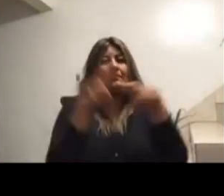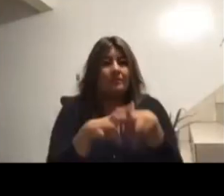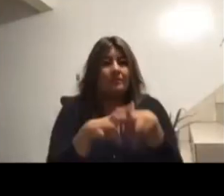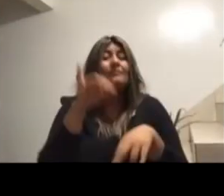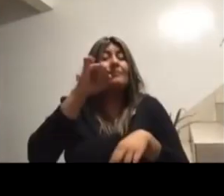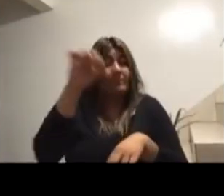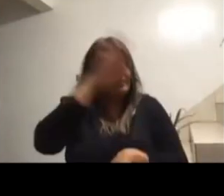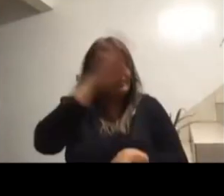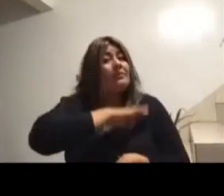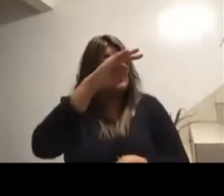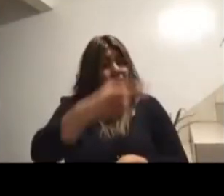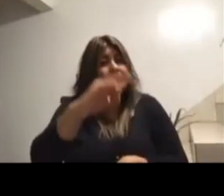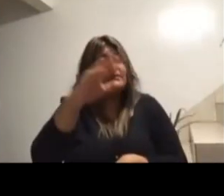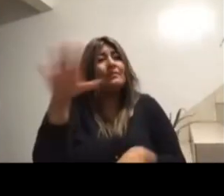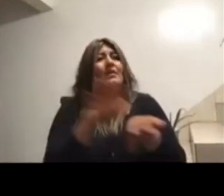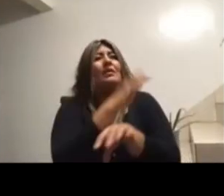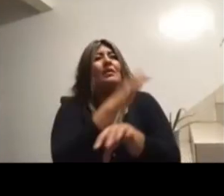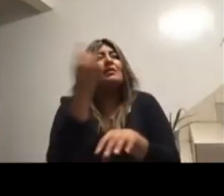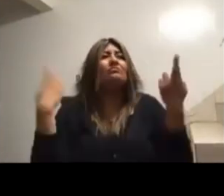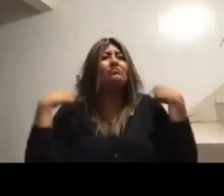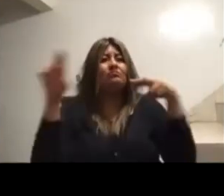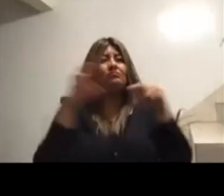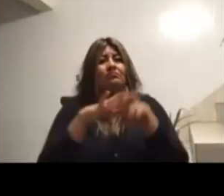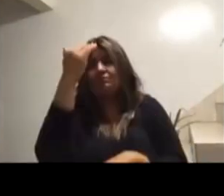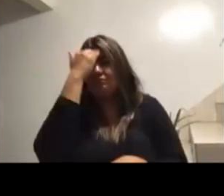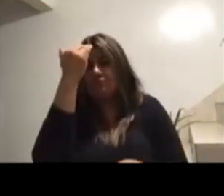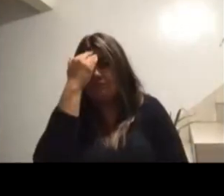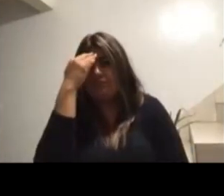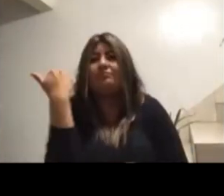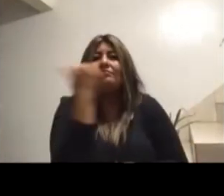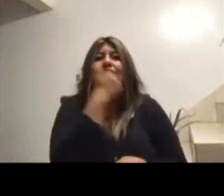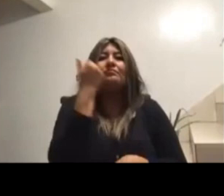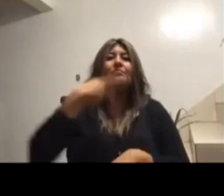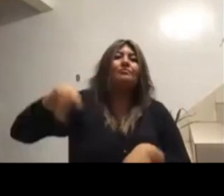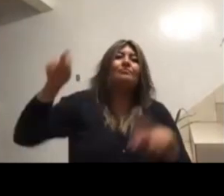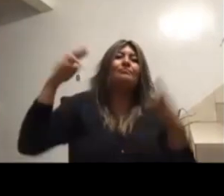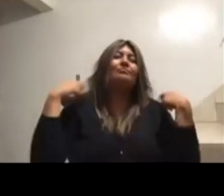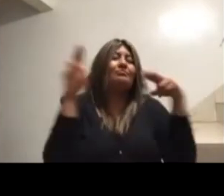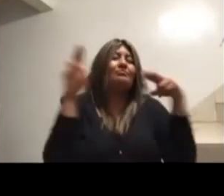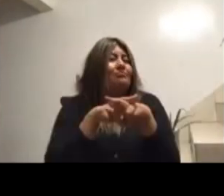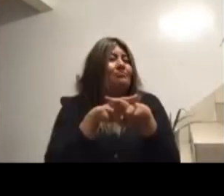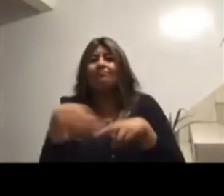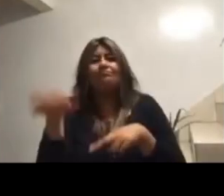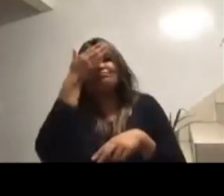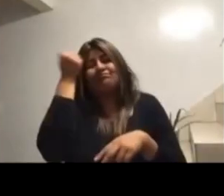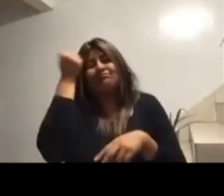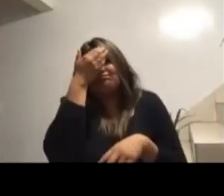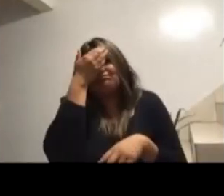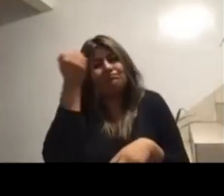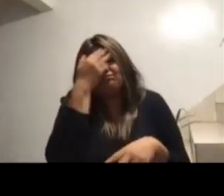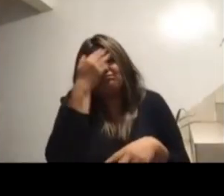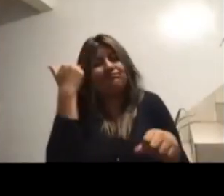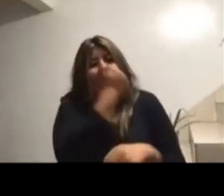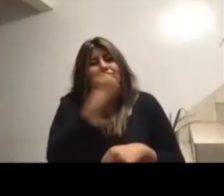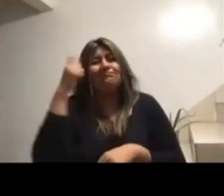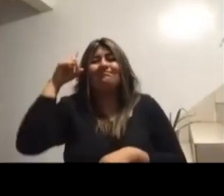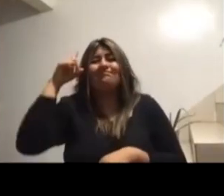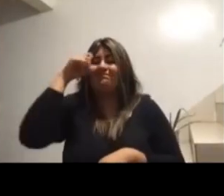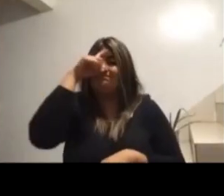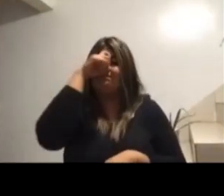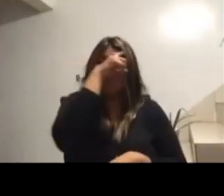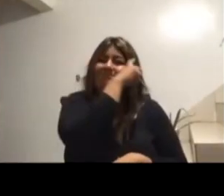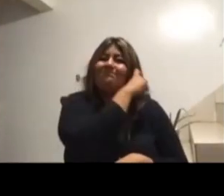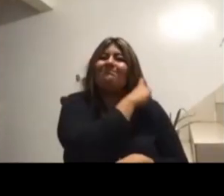pero si no los conocen, pues están en una situación de desventaja, porque entonces las familias pues no voy a decir que todas